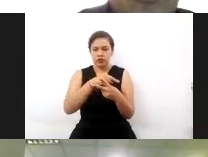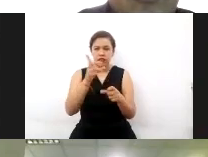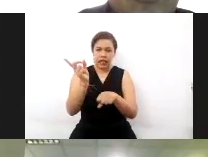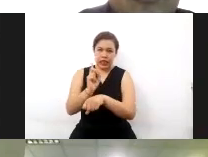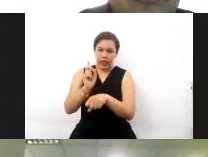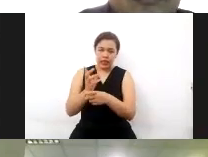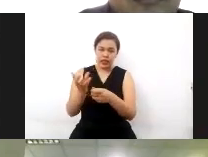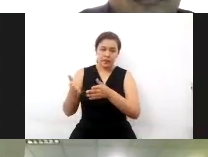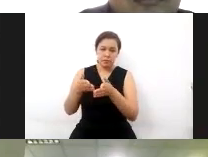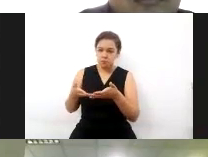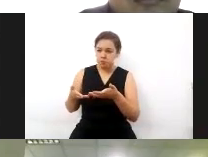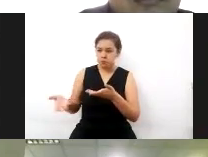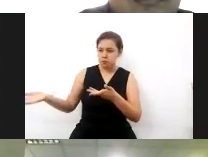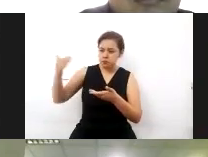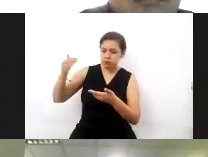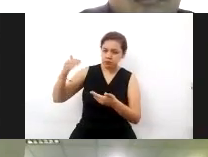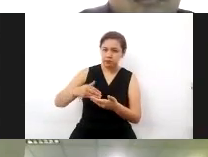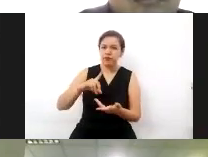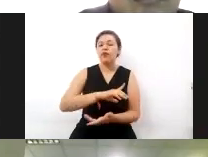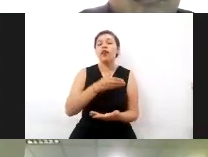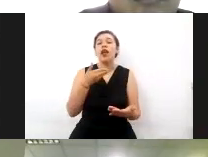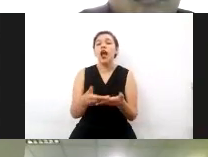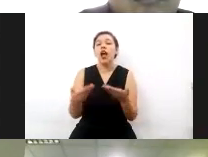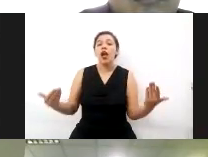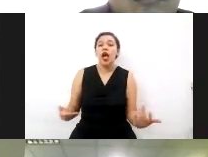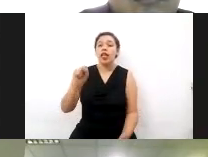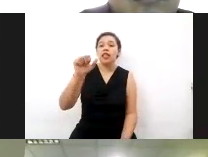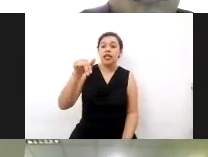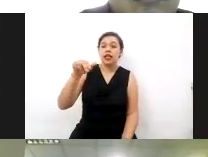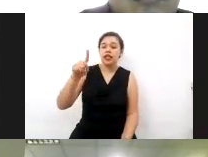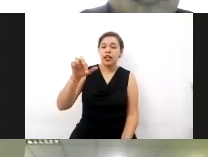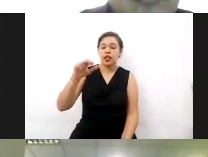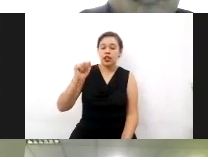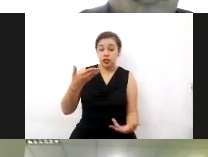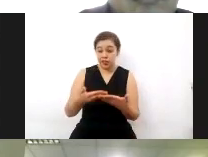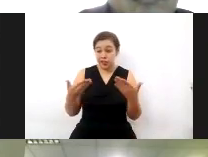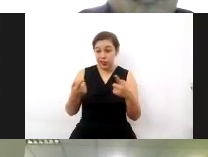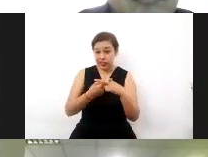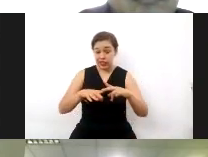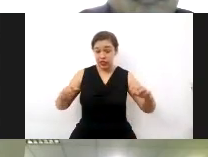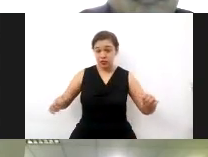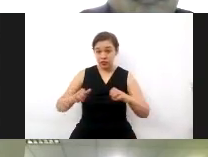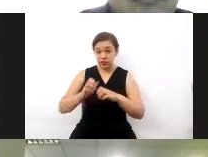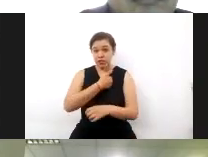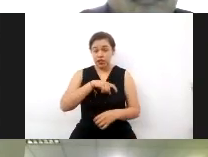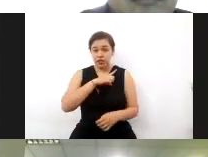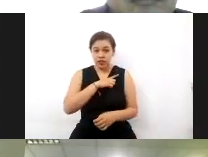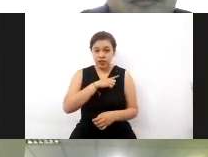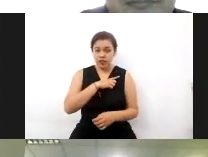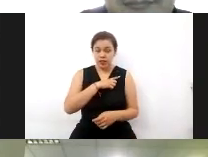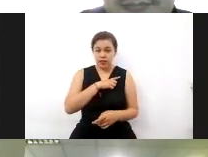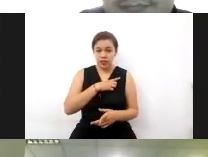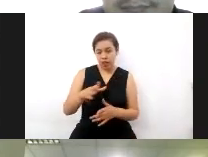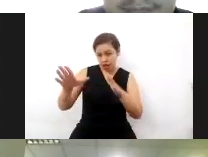más. Ahora están los residuos sanitarios. A partir de la pandemia se han generado muchos puntos de acuerdo e